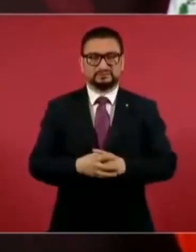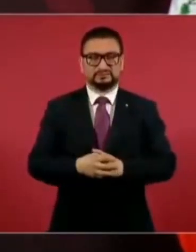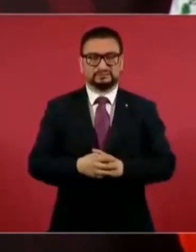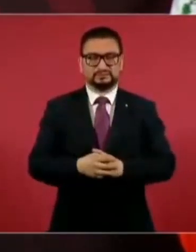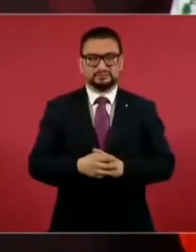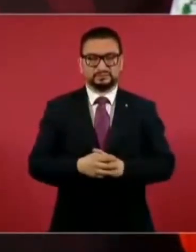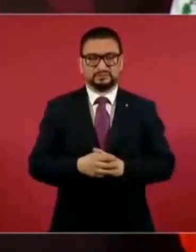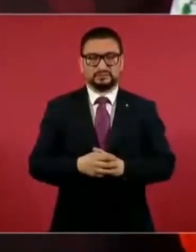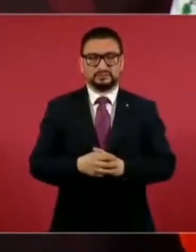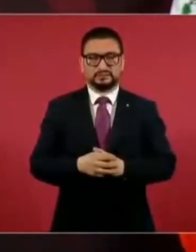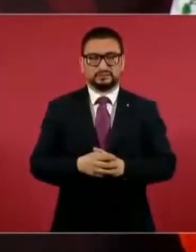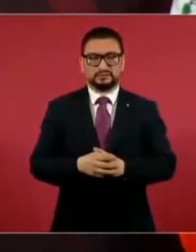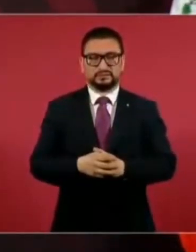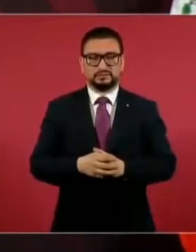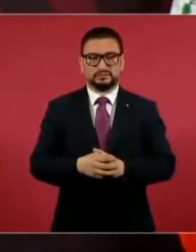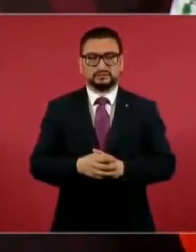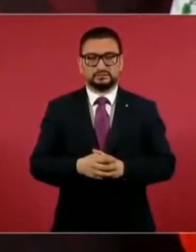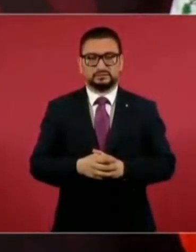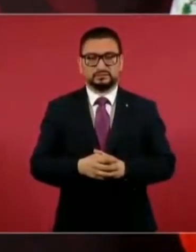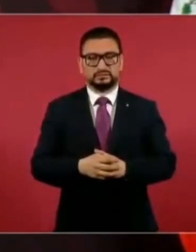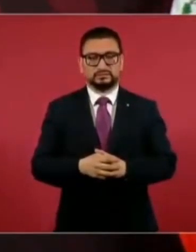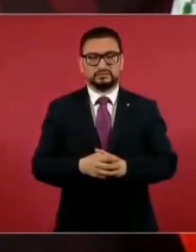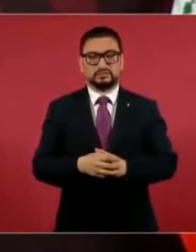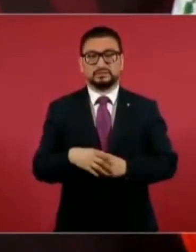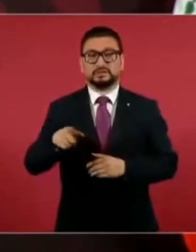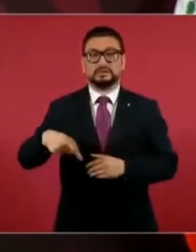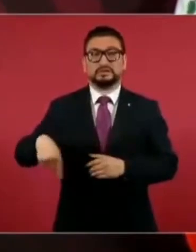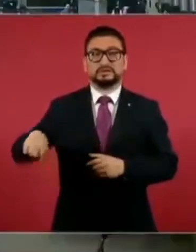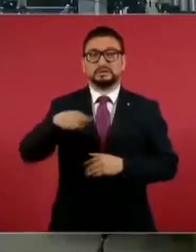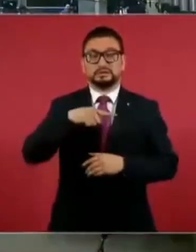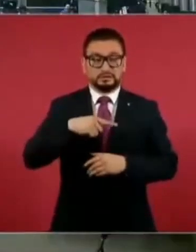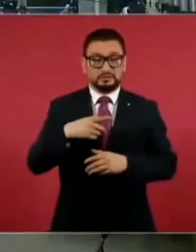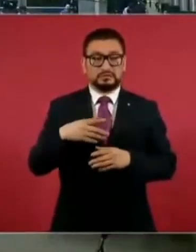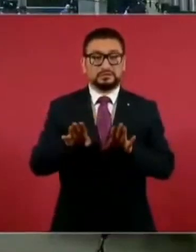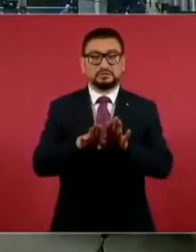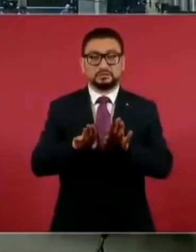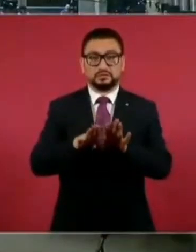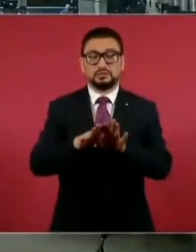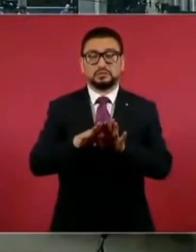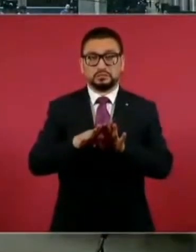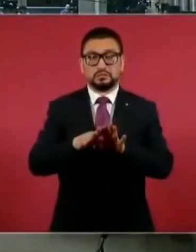Y tuvieron que dar marcha atrás.